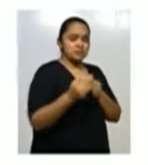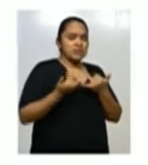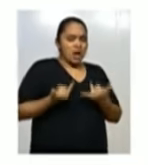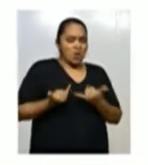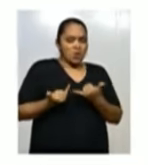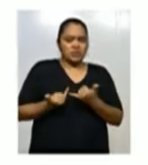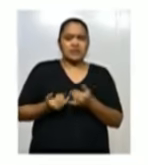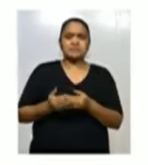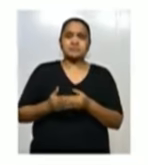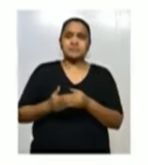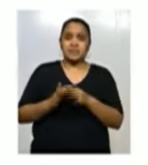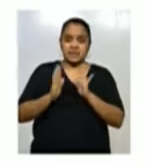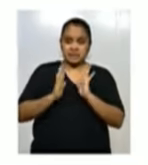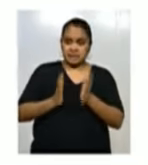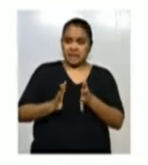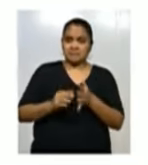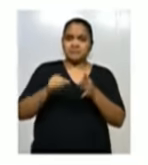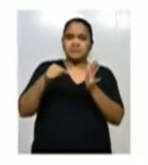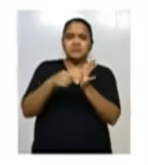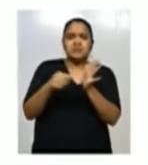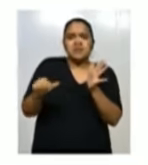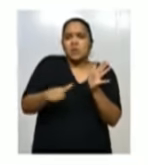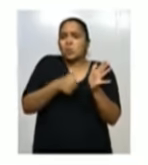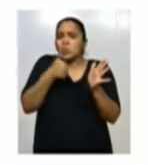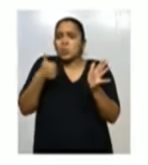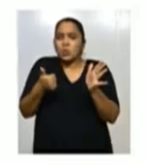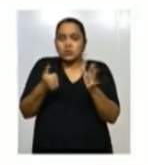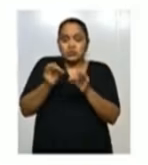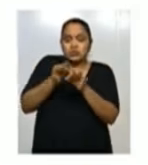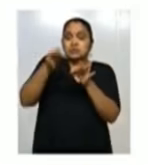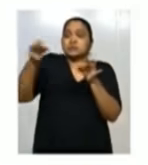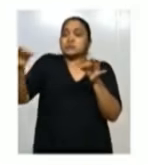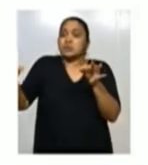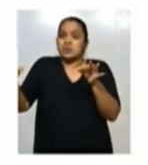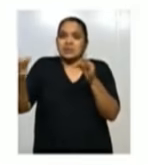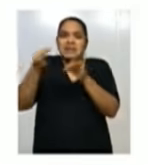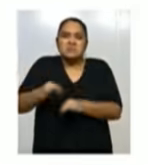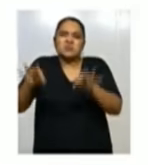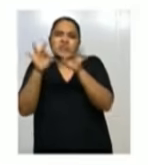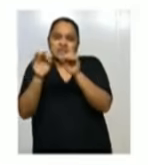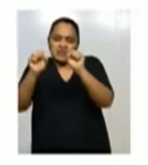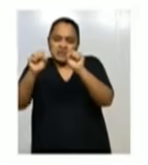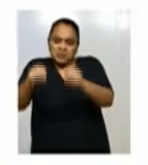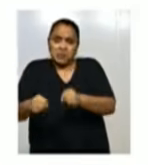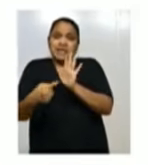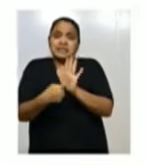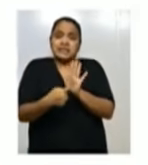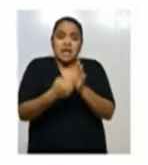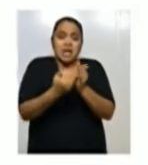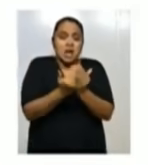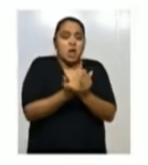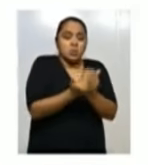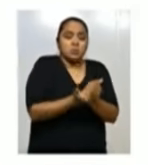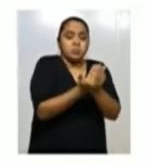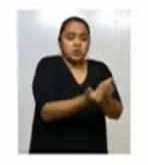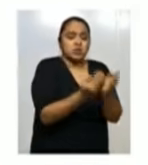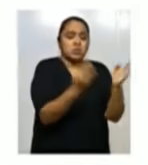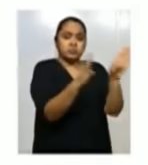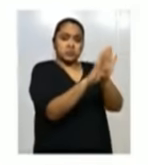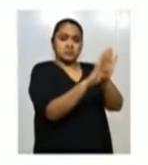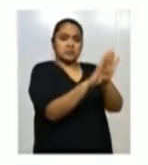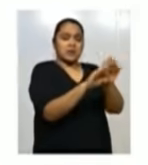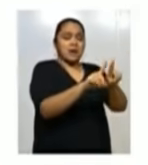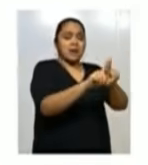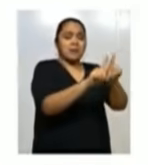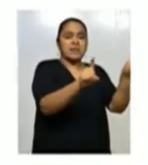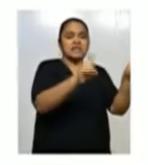presidente, como las llanteras, que para la ciudadanía en el interior del país es prioritario. Al igual que los puertos, en algunos casos se mantienen cerrados, pero se